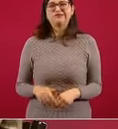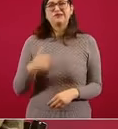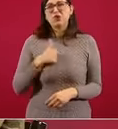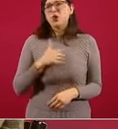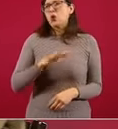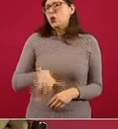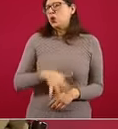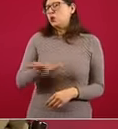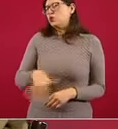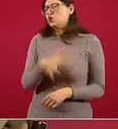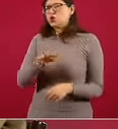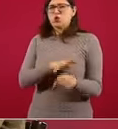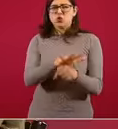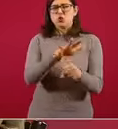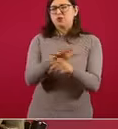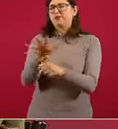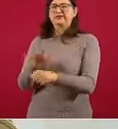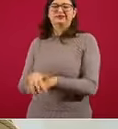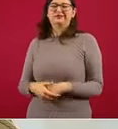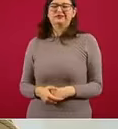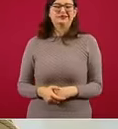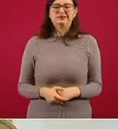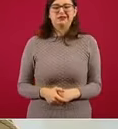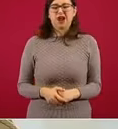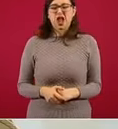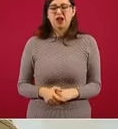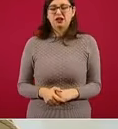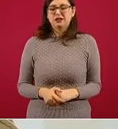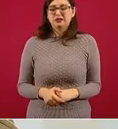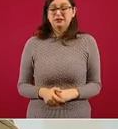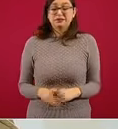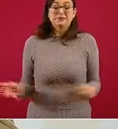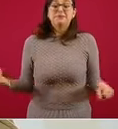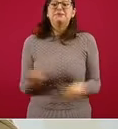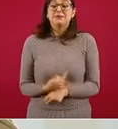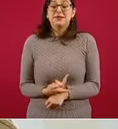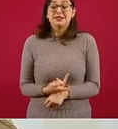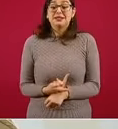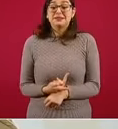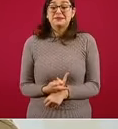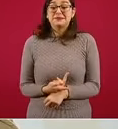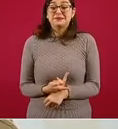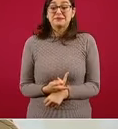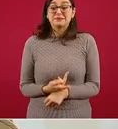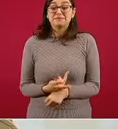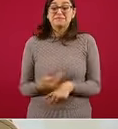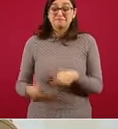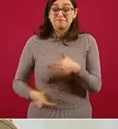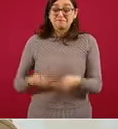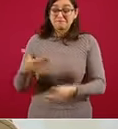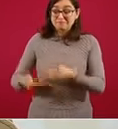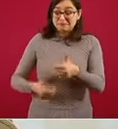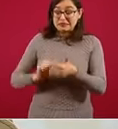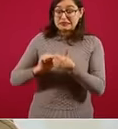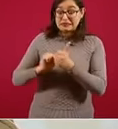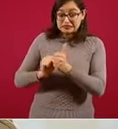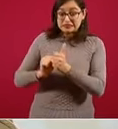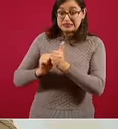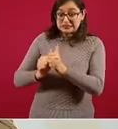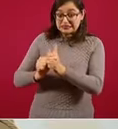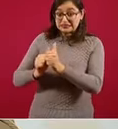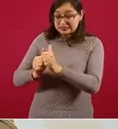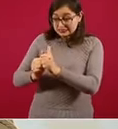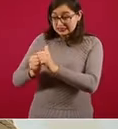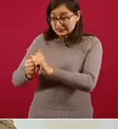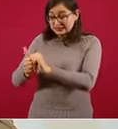buscando en las próximas horas un lugar donde… Lo peor es que puede ser que llegue ese momento, cuando ya esas